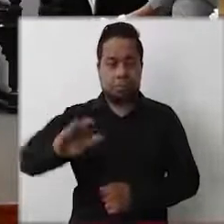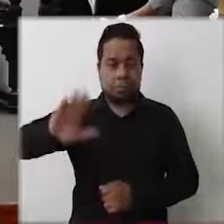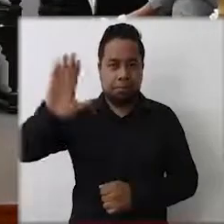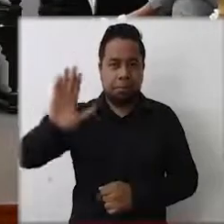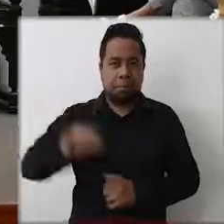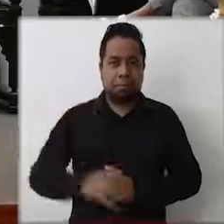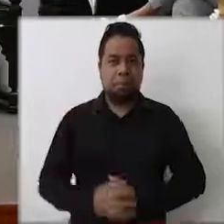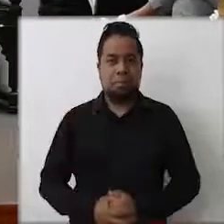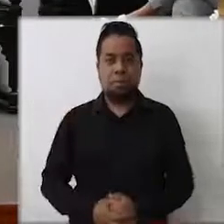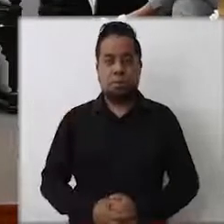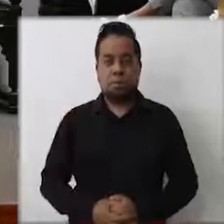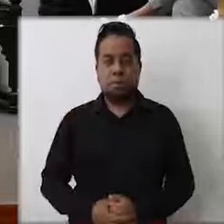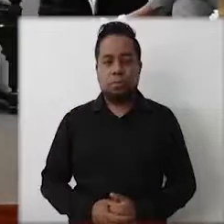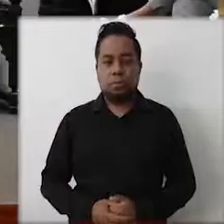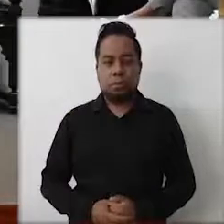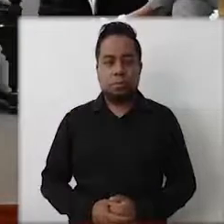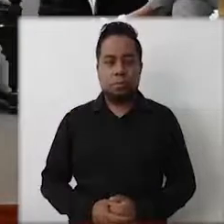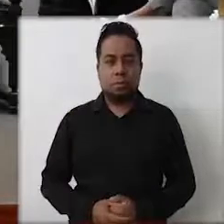con número